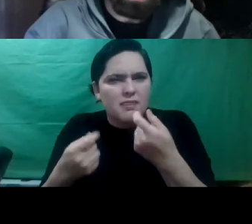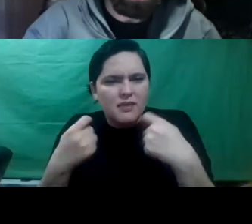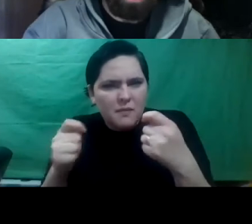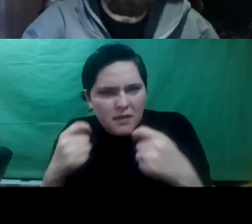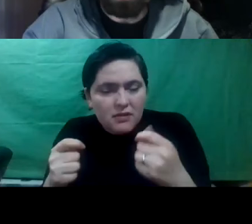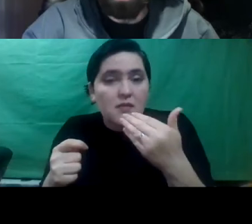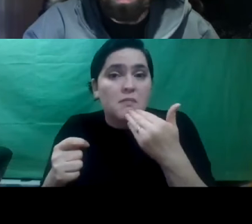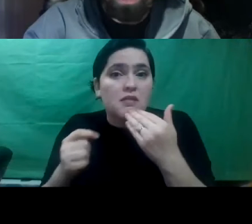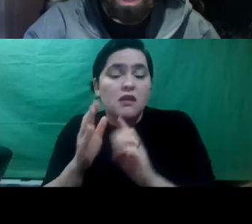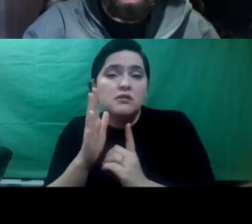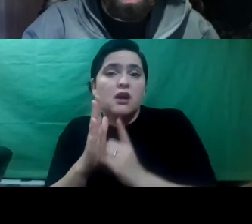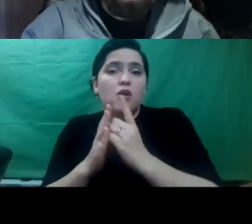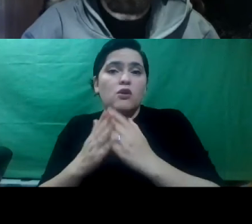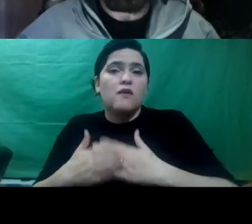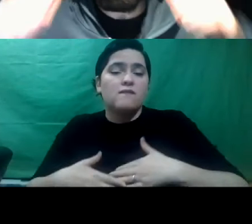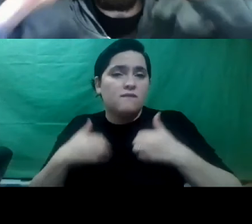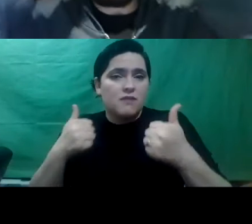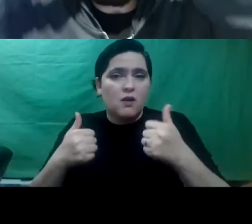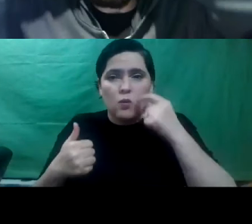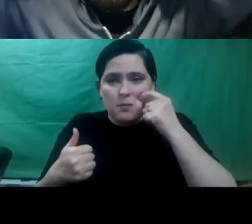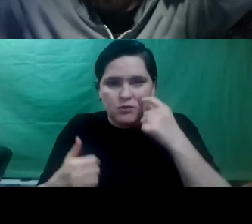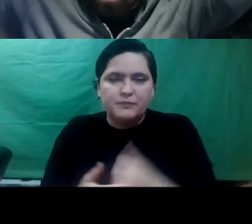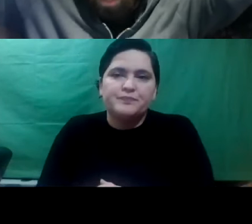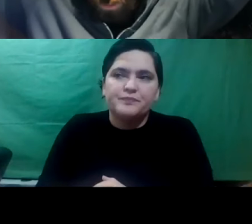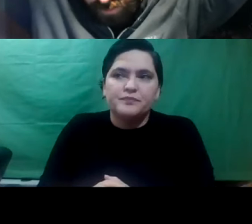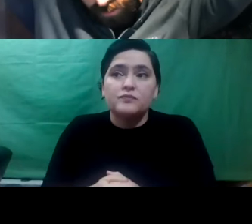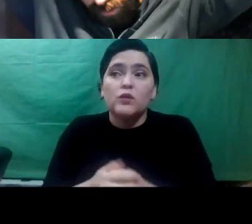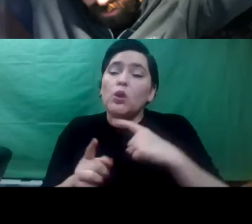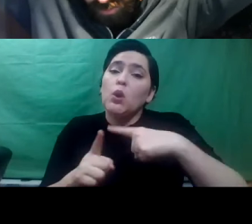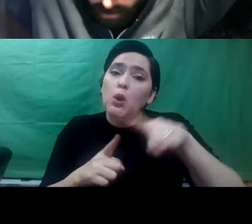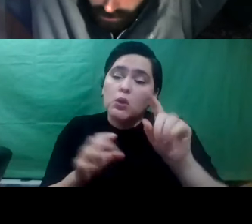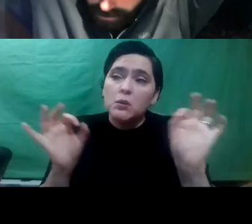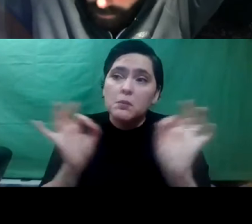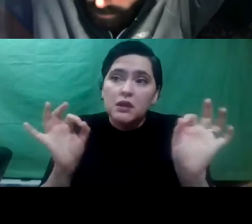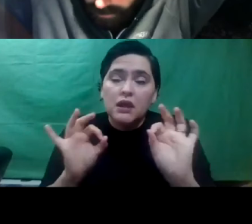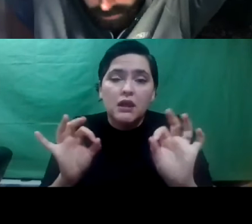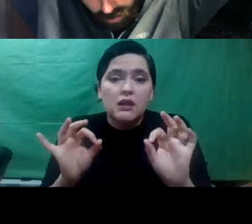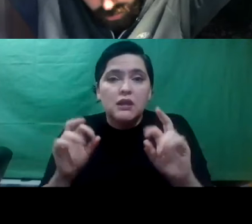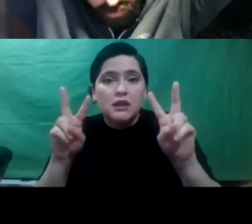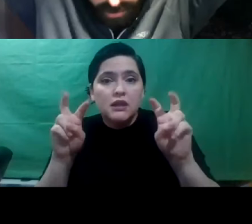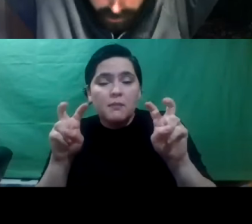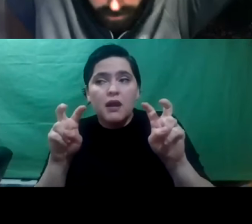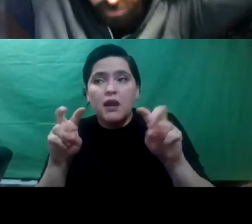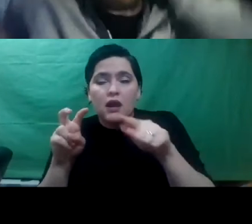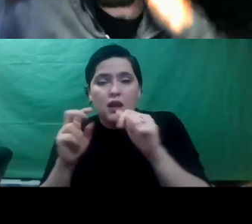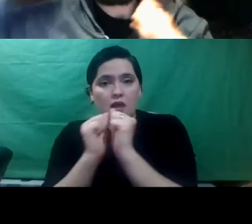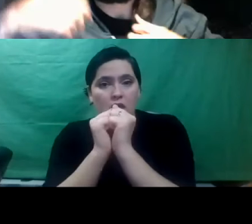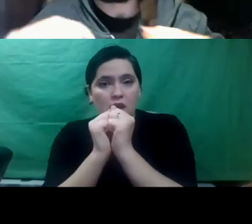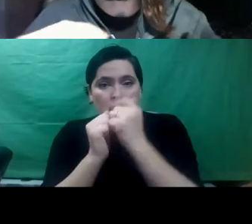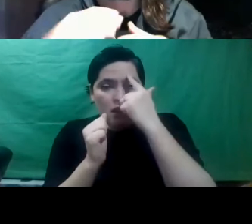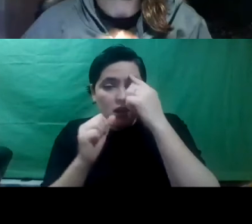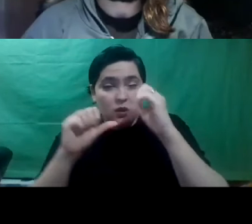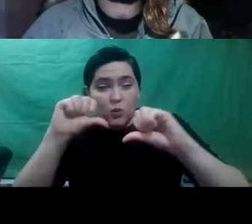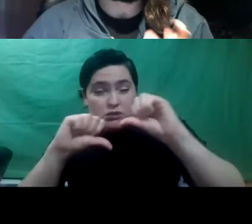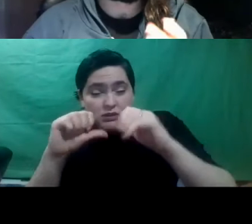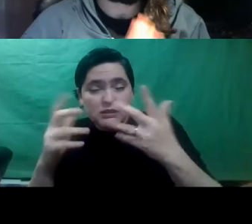del bienestar humano. Entonces, una de las explicaciones que existe desde la neurociencia de psicodélicos es la hipótesis del cerebro